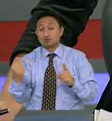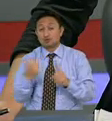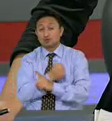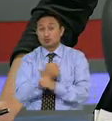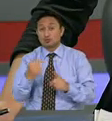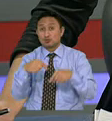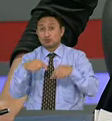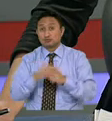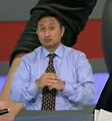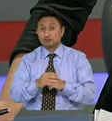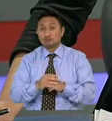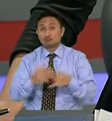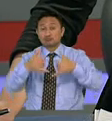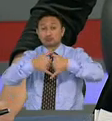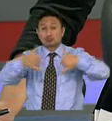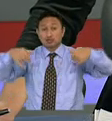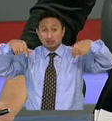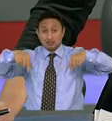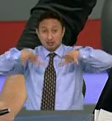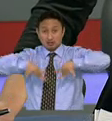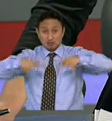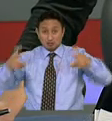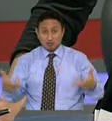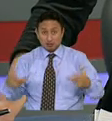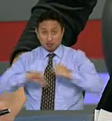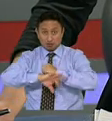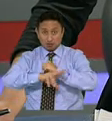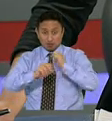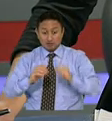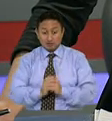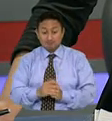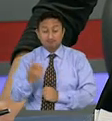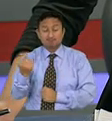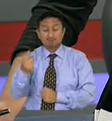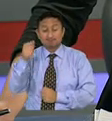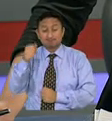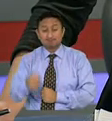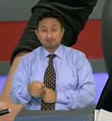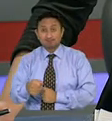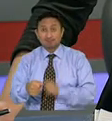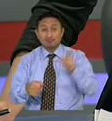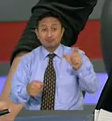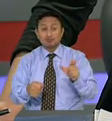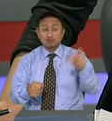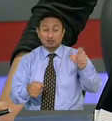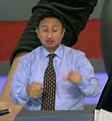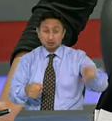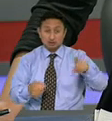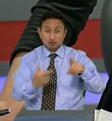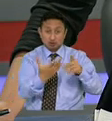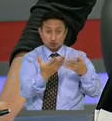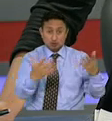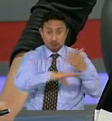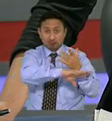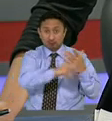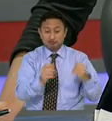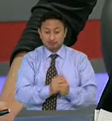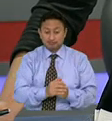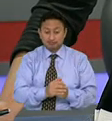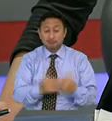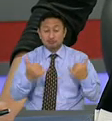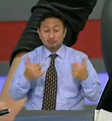a un local de parrilladas. Los delincuentes se llevaron dinero de la caja y pertenencias de varios clientes. Todo